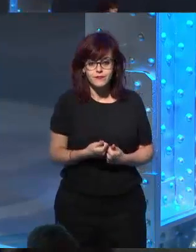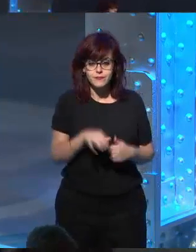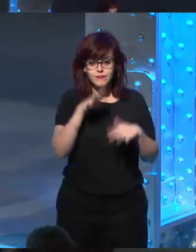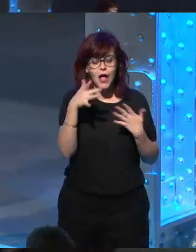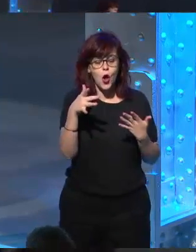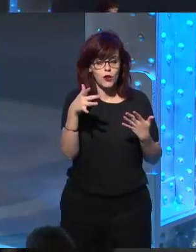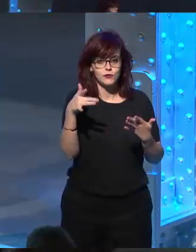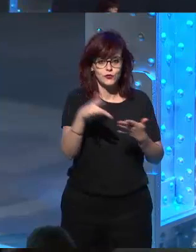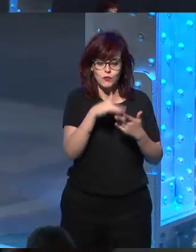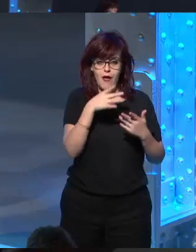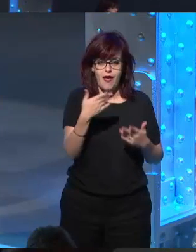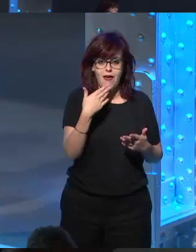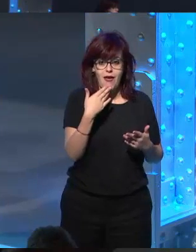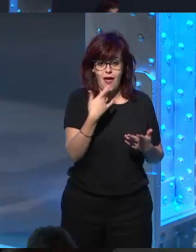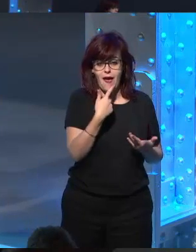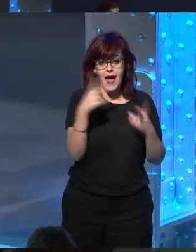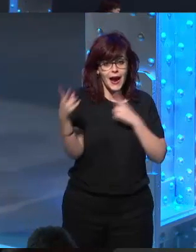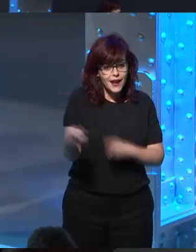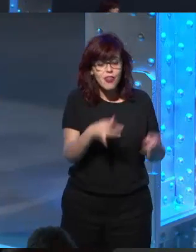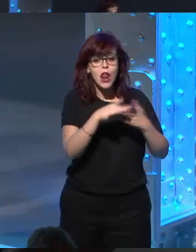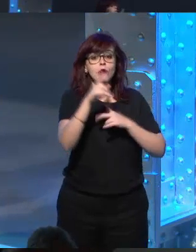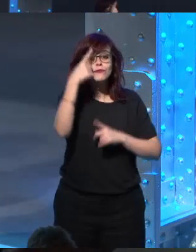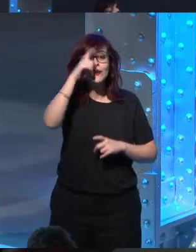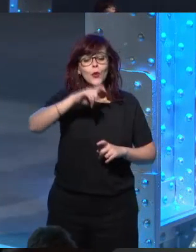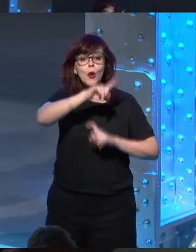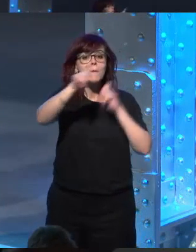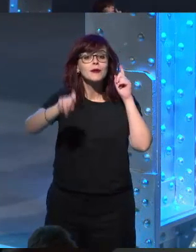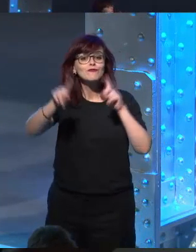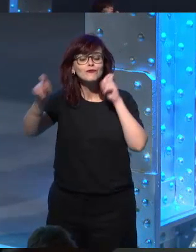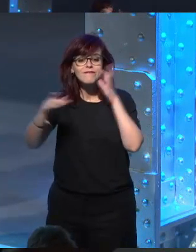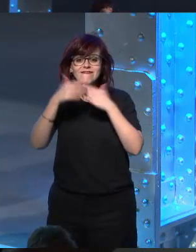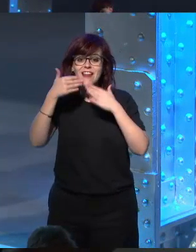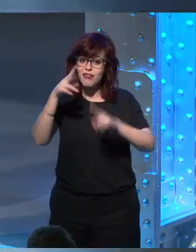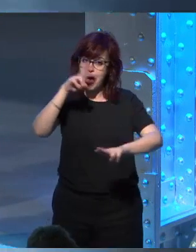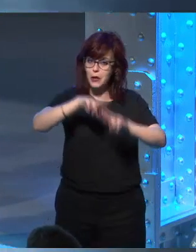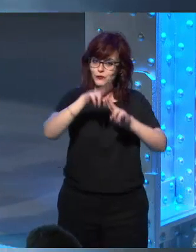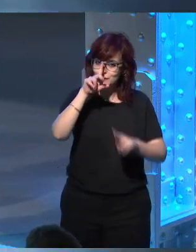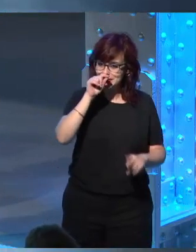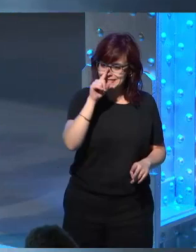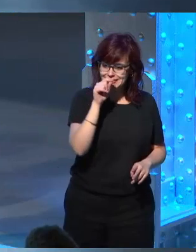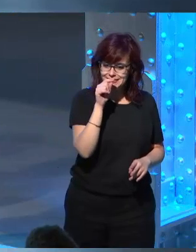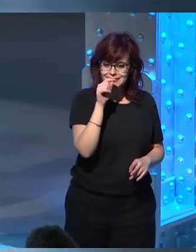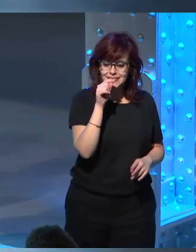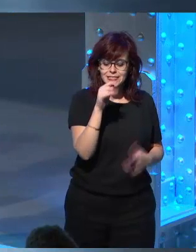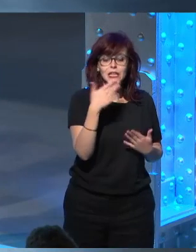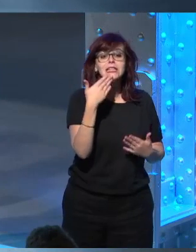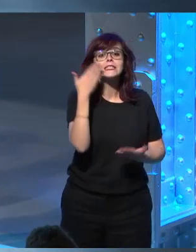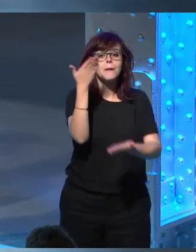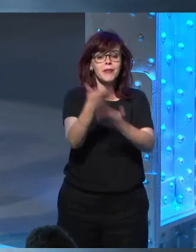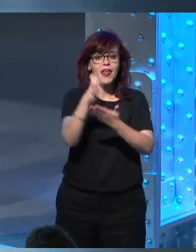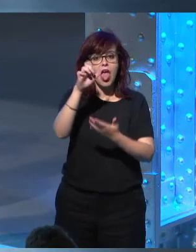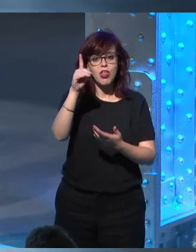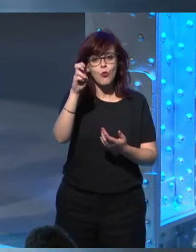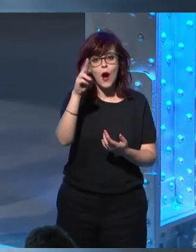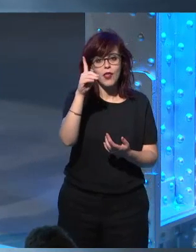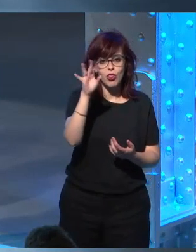un salto generacional. Os recuerdo que podéis preguntar desde Twitter, por favor. Pido a